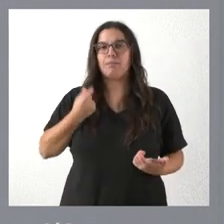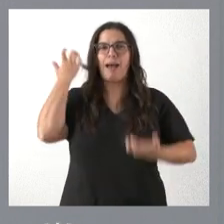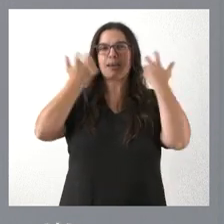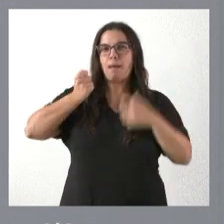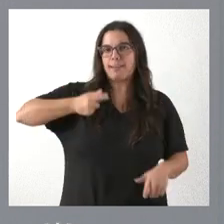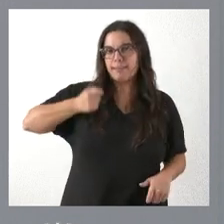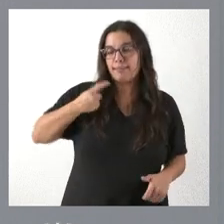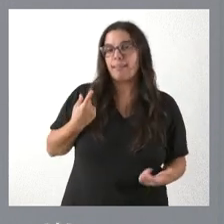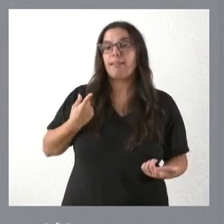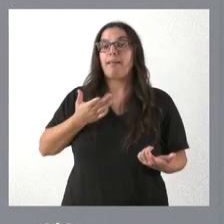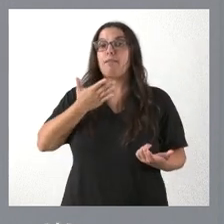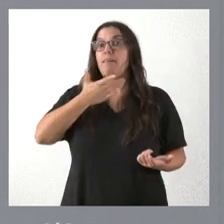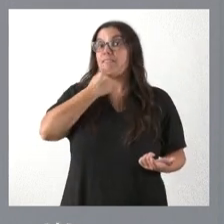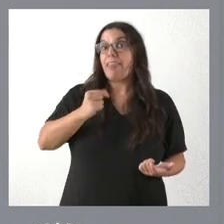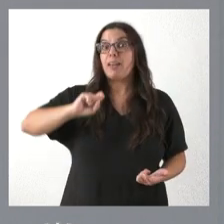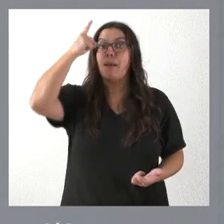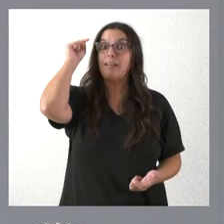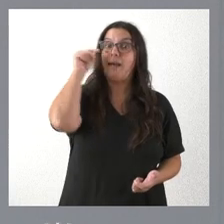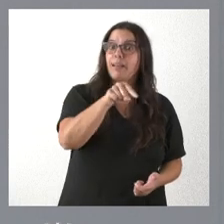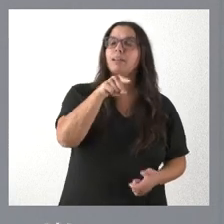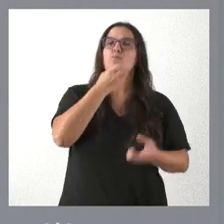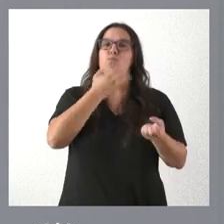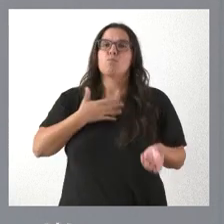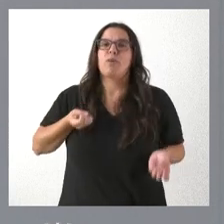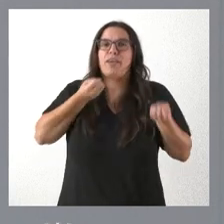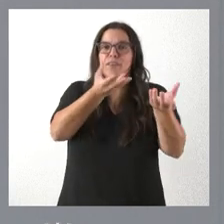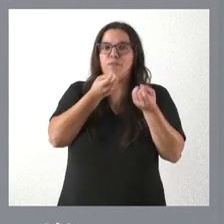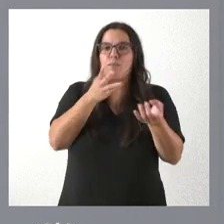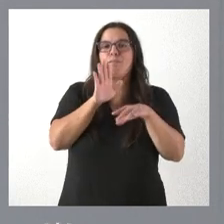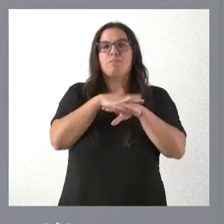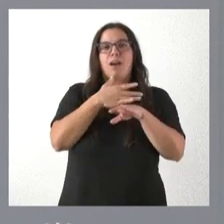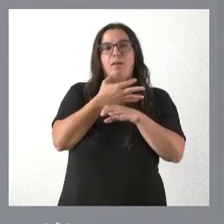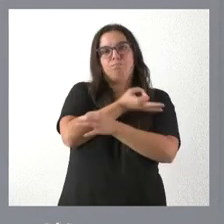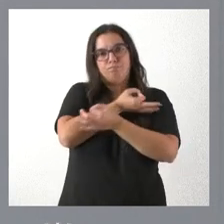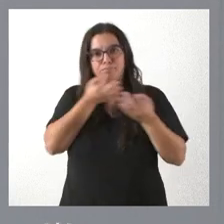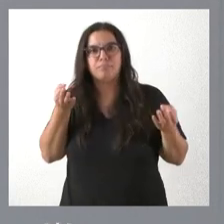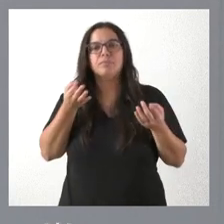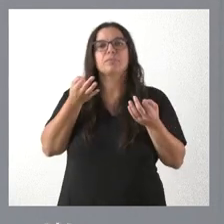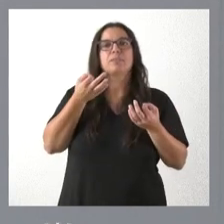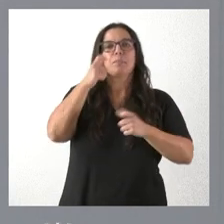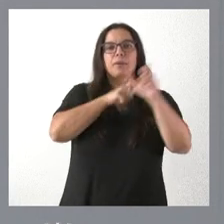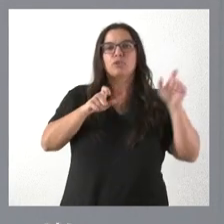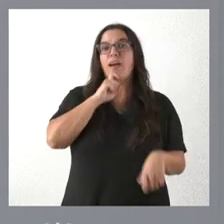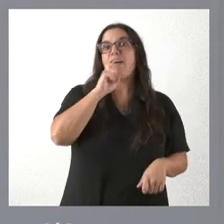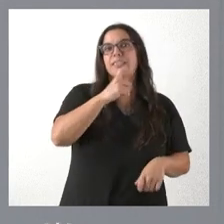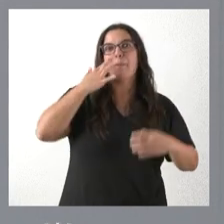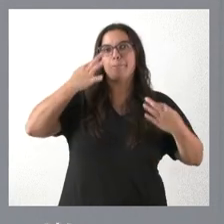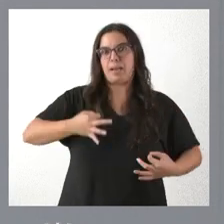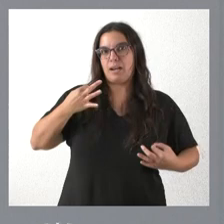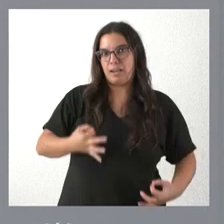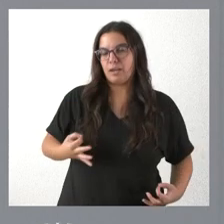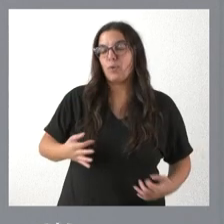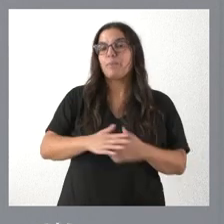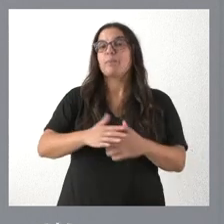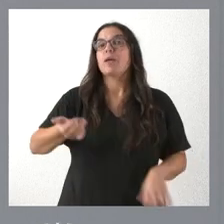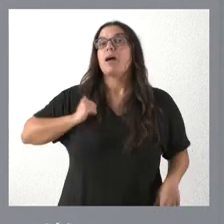probabilidad y Por tanto se puede informar de esta forma en mejores condiciones a los conductores del riesgo se aprovecha la